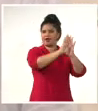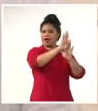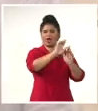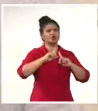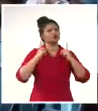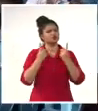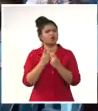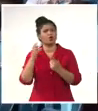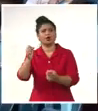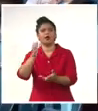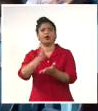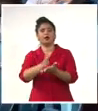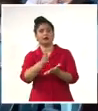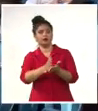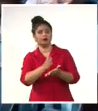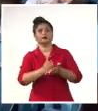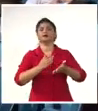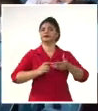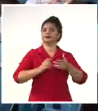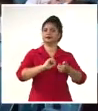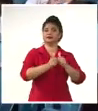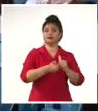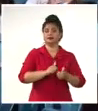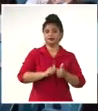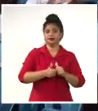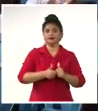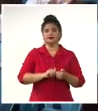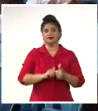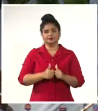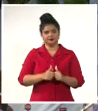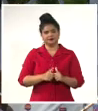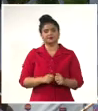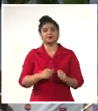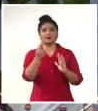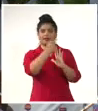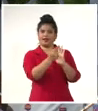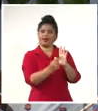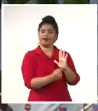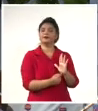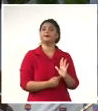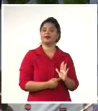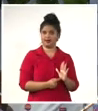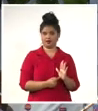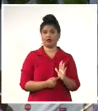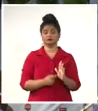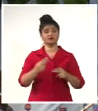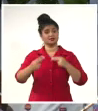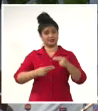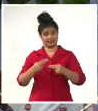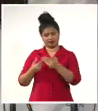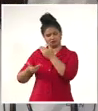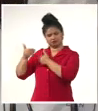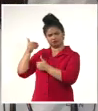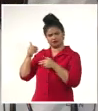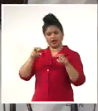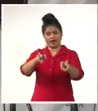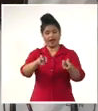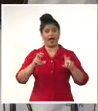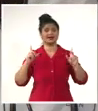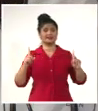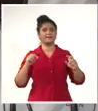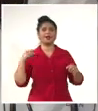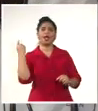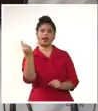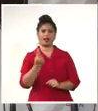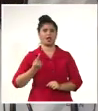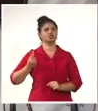más avanzados. Díaz-Canel reiteró la proximidad de medidas anunciadas en la reciente sesión de la Asamblea Nacional. Busca movilizar en el